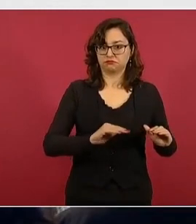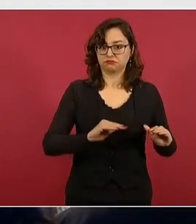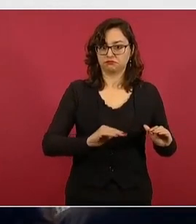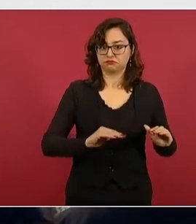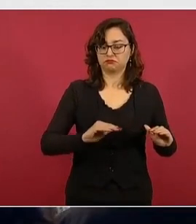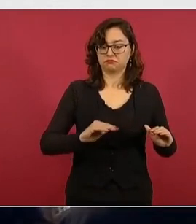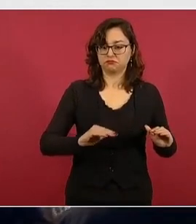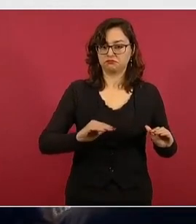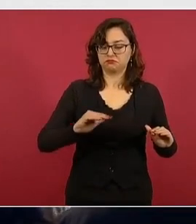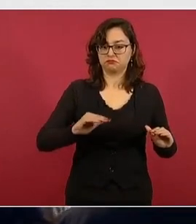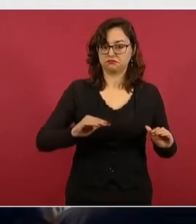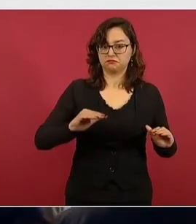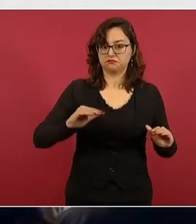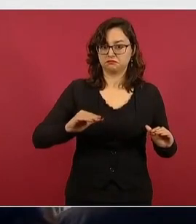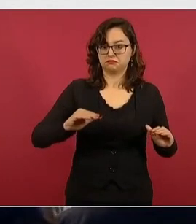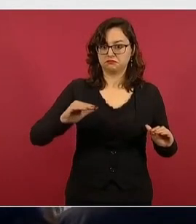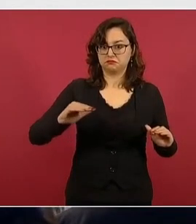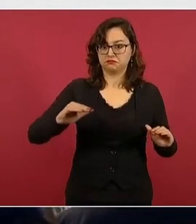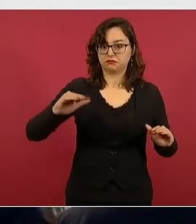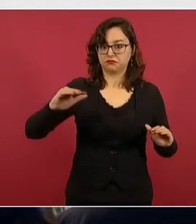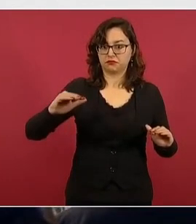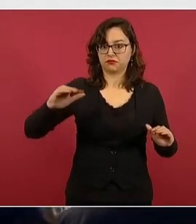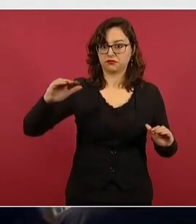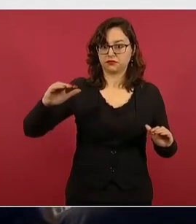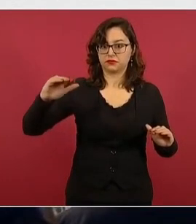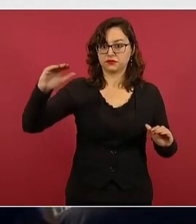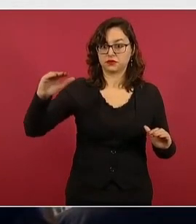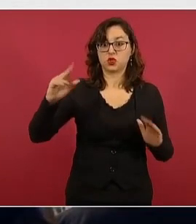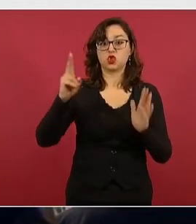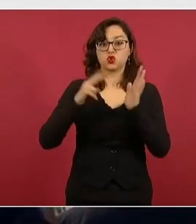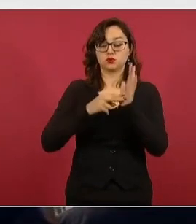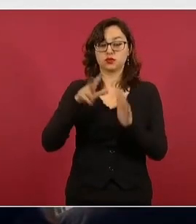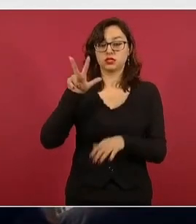17, 18. Aquí entramos nosotros.